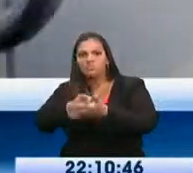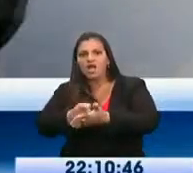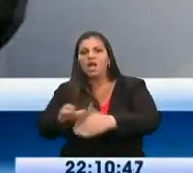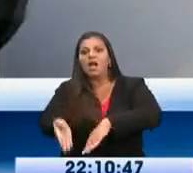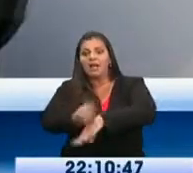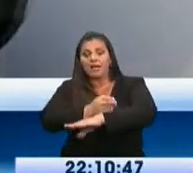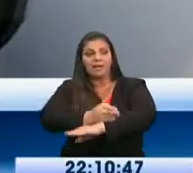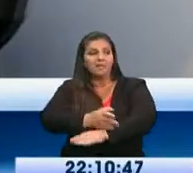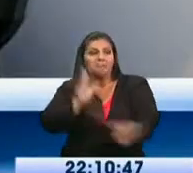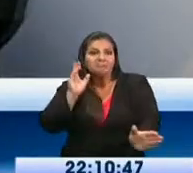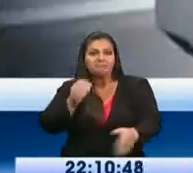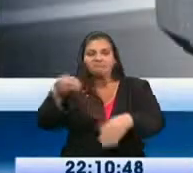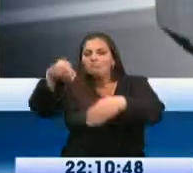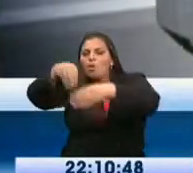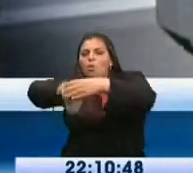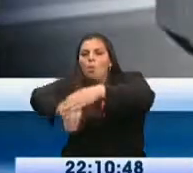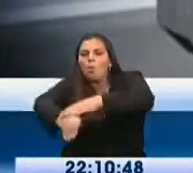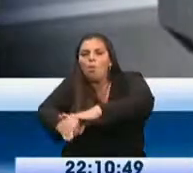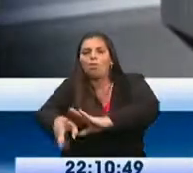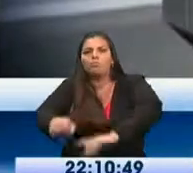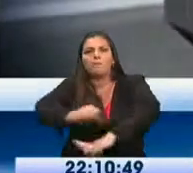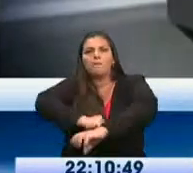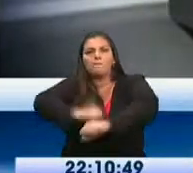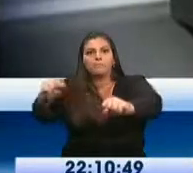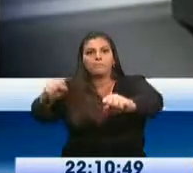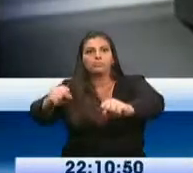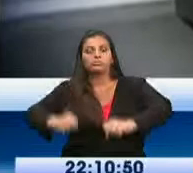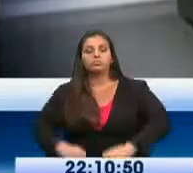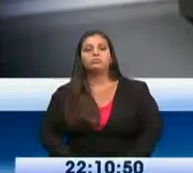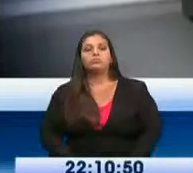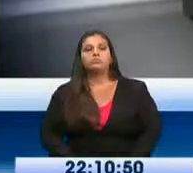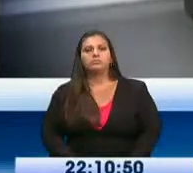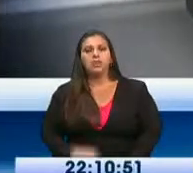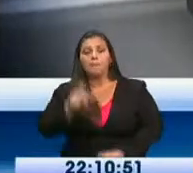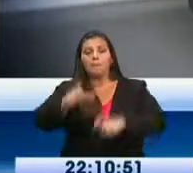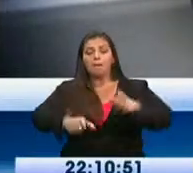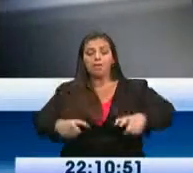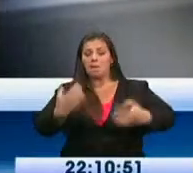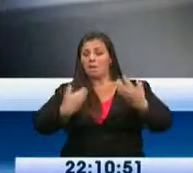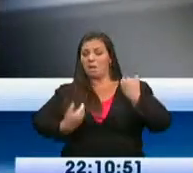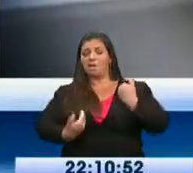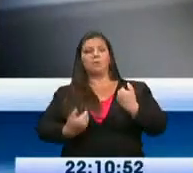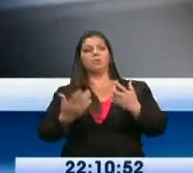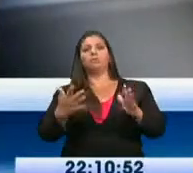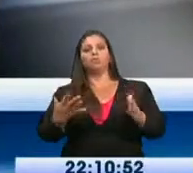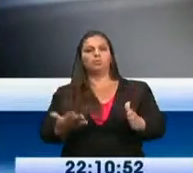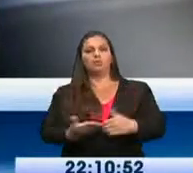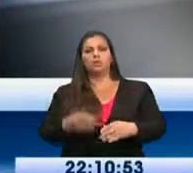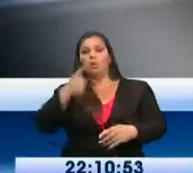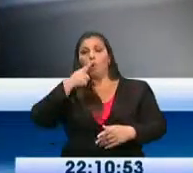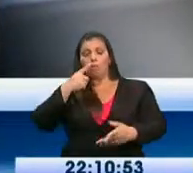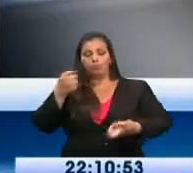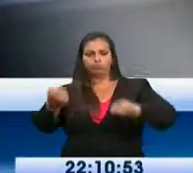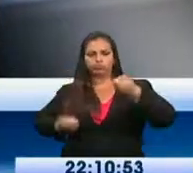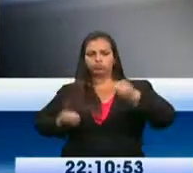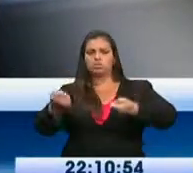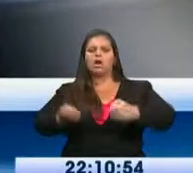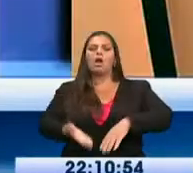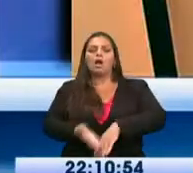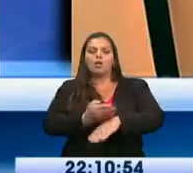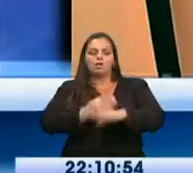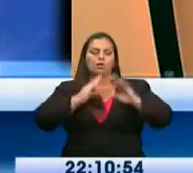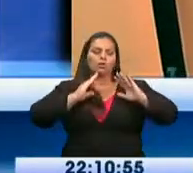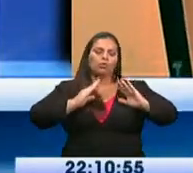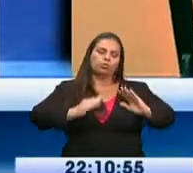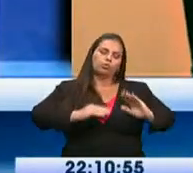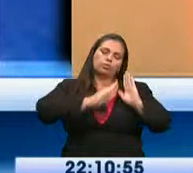explosivo que determinaban las unidades especiales. Por suerte no hubo heridos, ya que el chofer se encontraba descansando ya listo para salir al viaje.